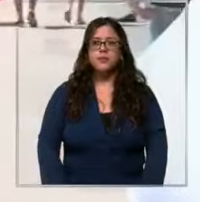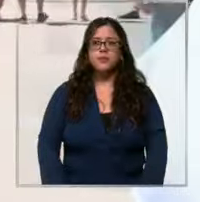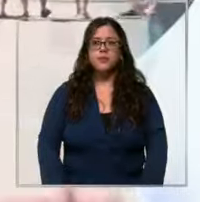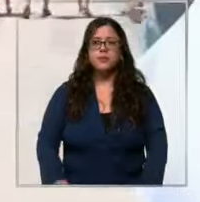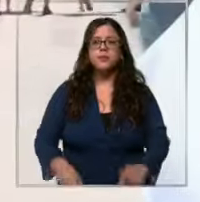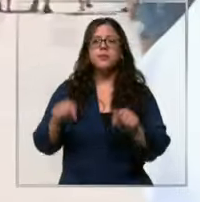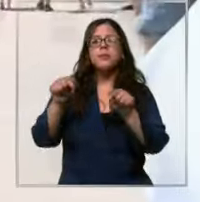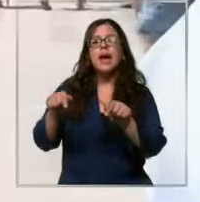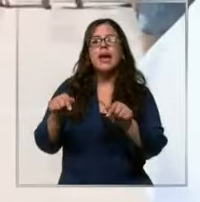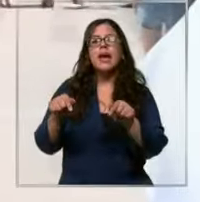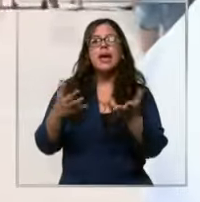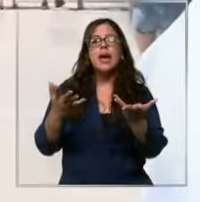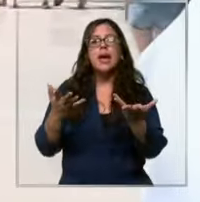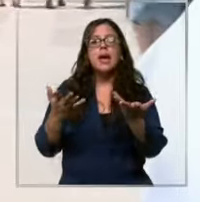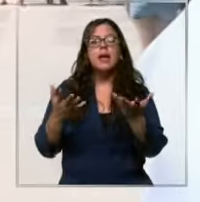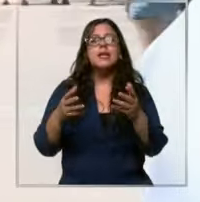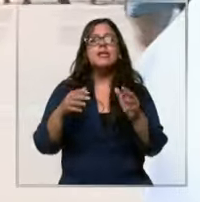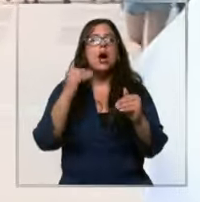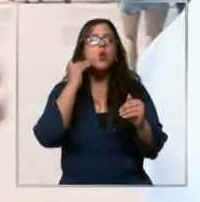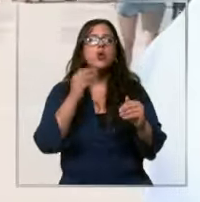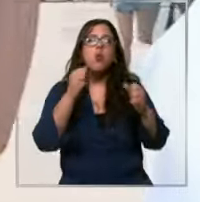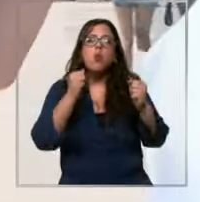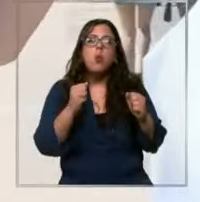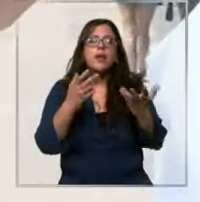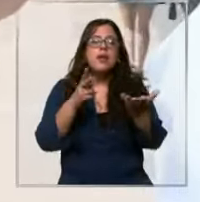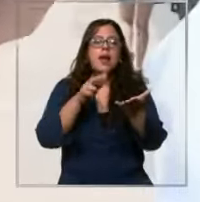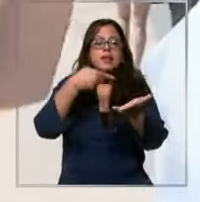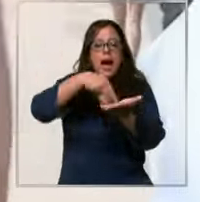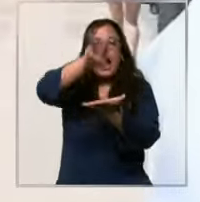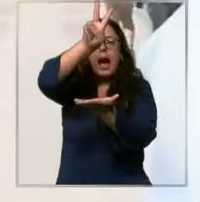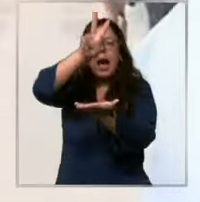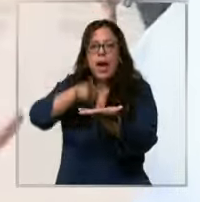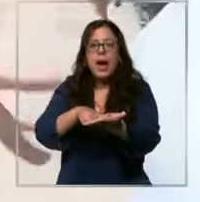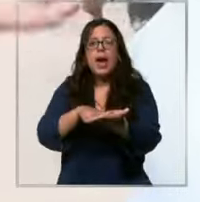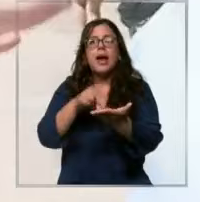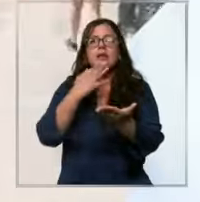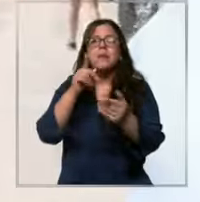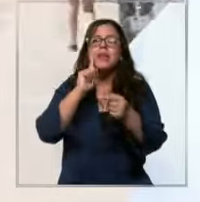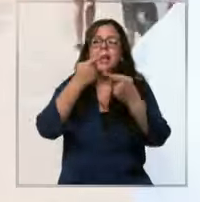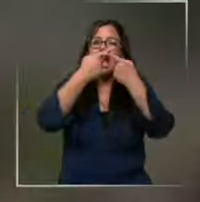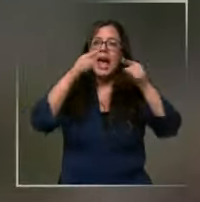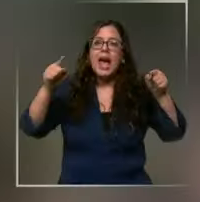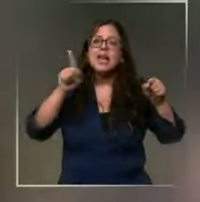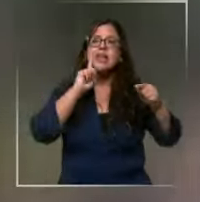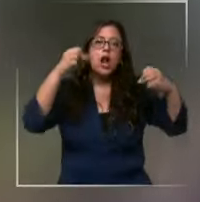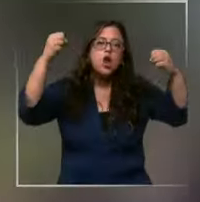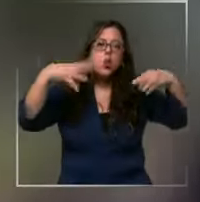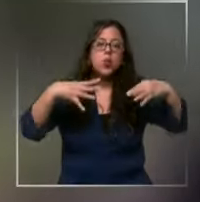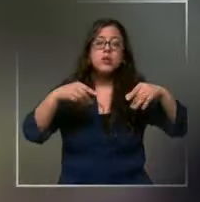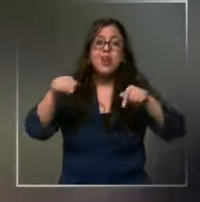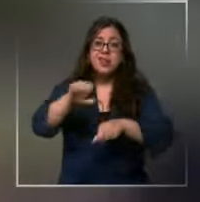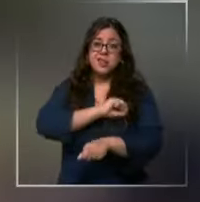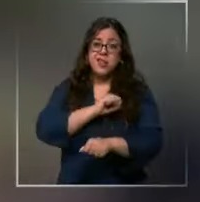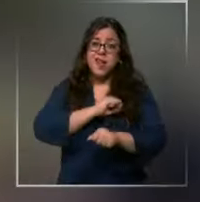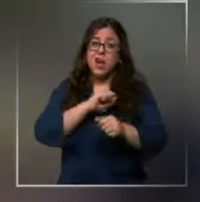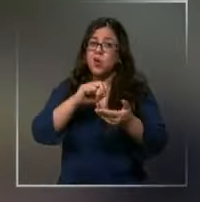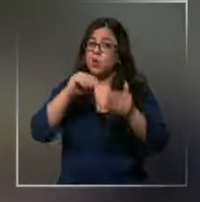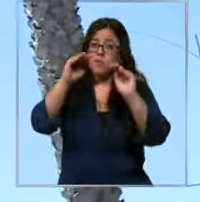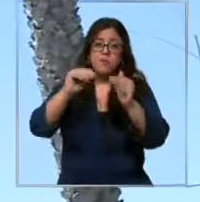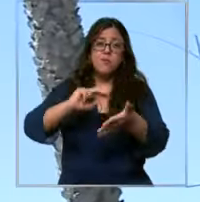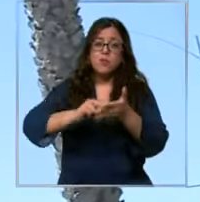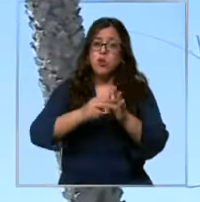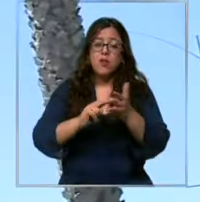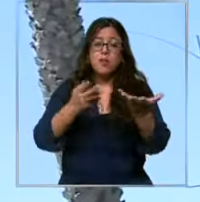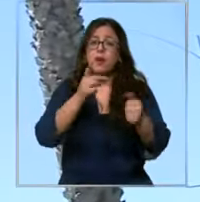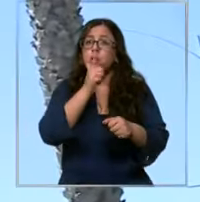Guarde, un niño se puede caer, se puede resbalar. Igual estas tienen electricidad porque tienen luces. En Santiago el problema es igual o mayor. La